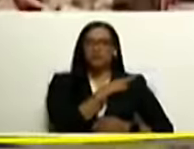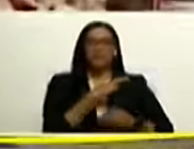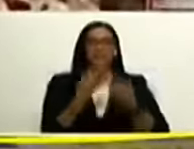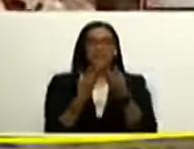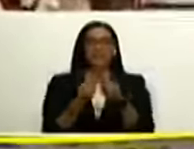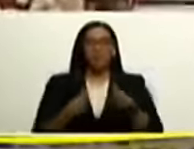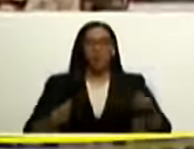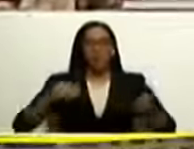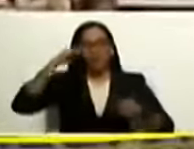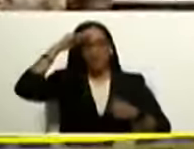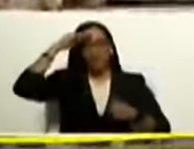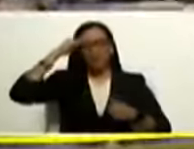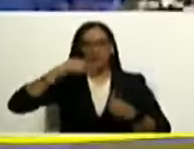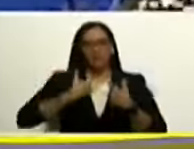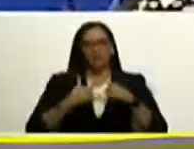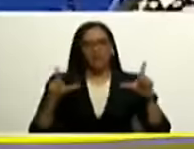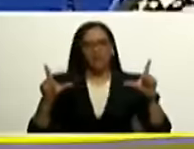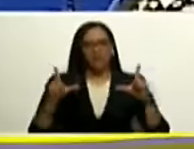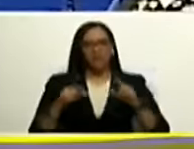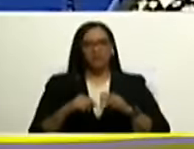disolver el ejército libertador.